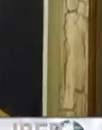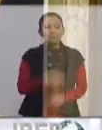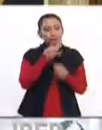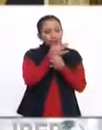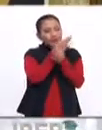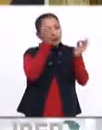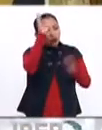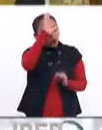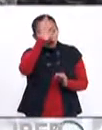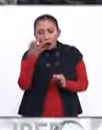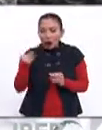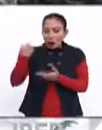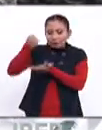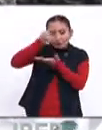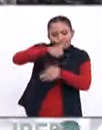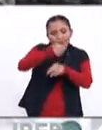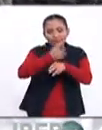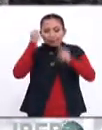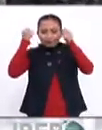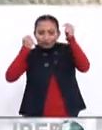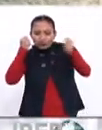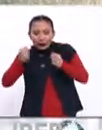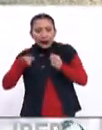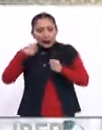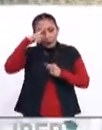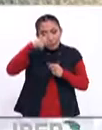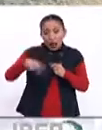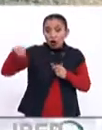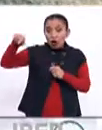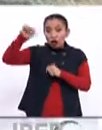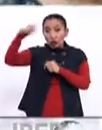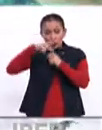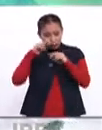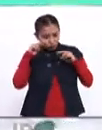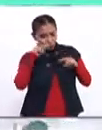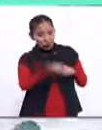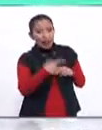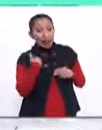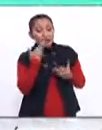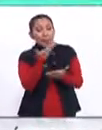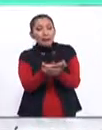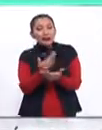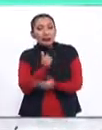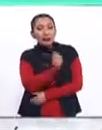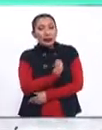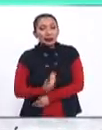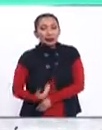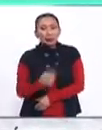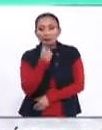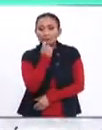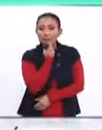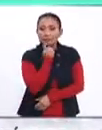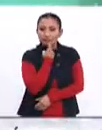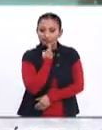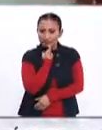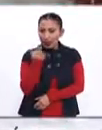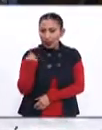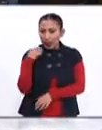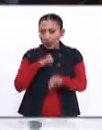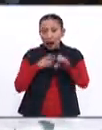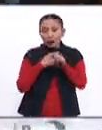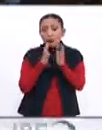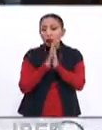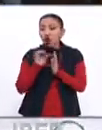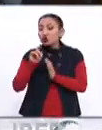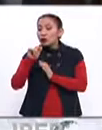Difundir la cultura, promover las inversiones, el turismo y los logros de México en el extranjero fue el pedido que realizó el presidente Andrés Manuel López Obrador a